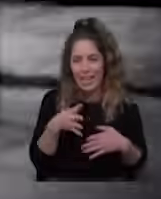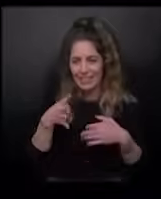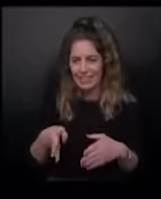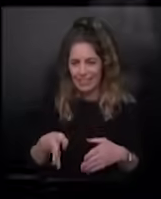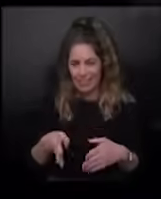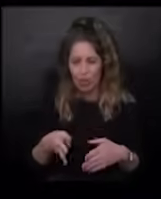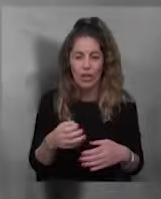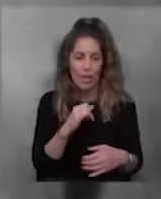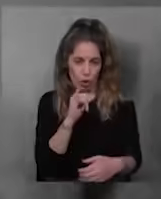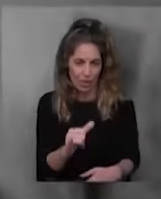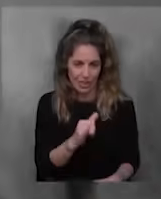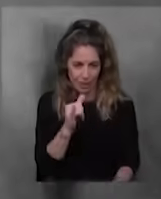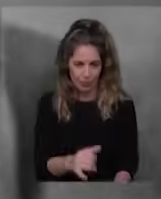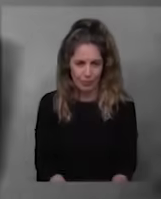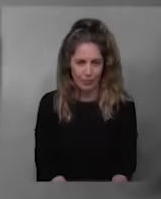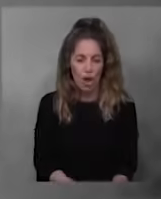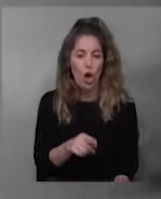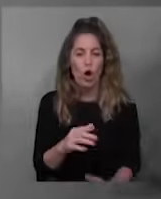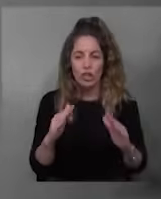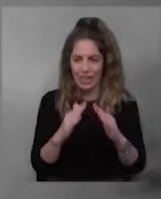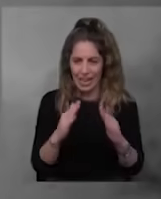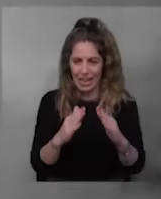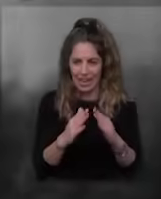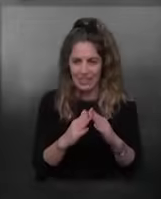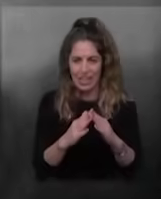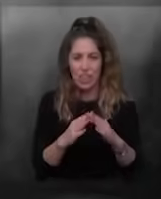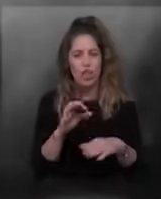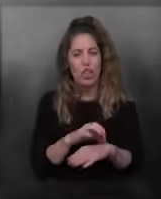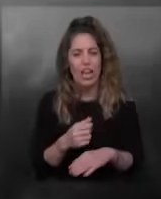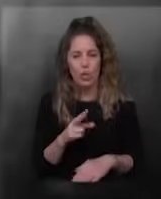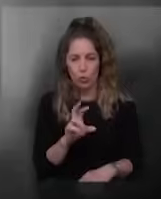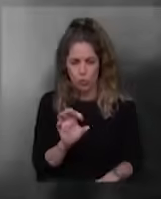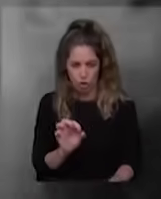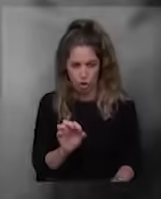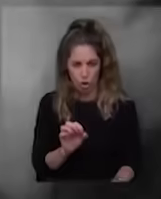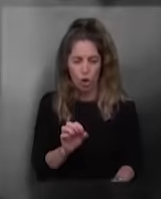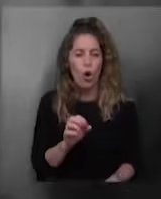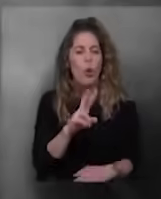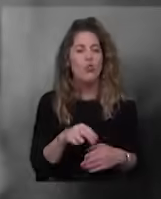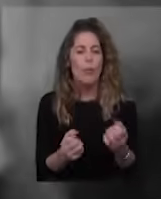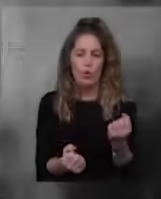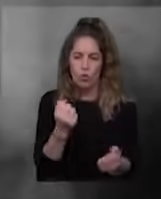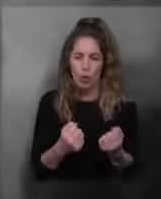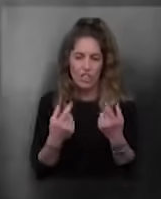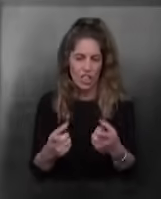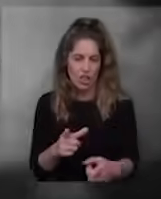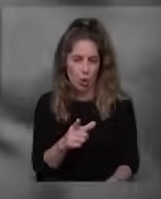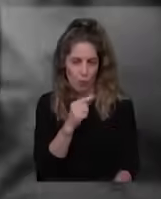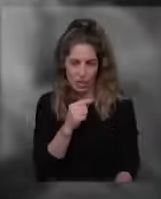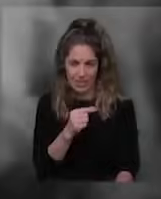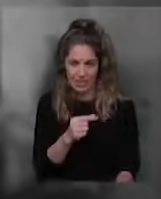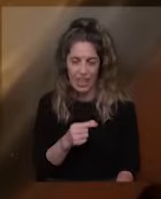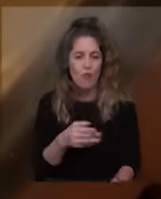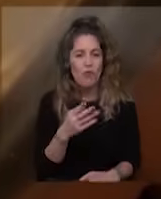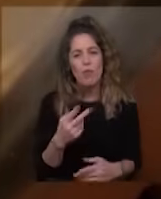detallo a continuación contra el domicilio del dror artucio utilizamos un coche proporcionado por la jefatura pasamos con el